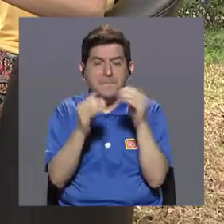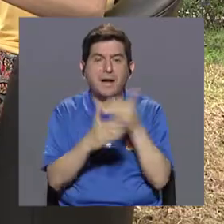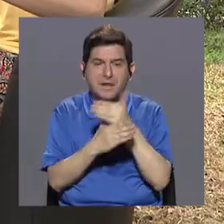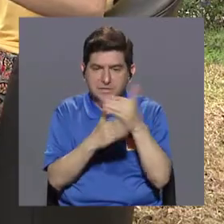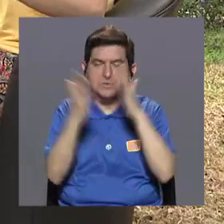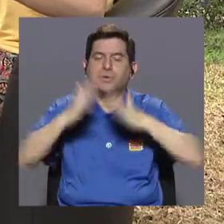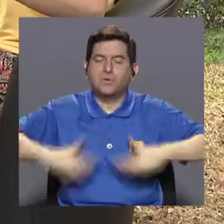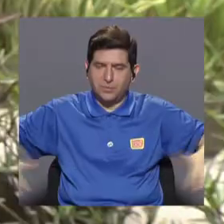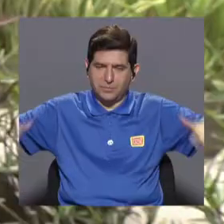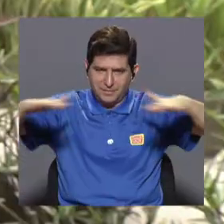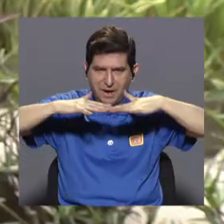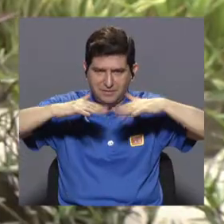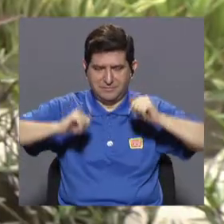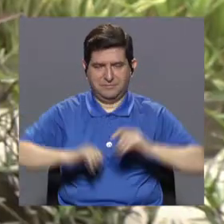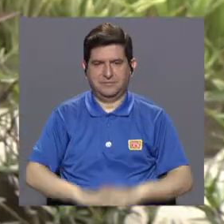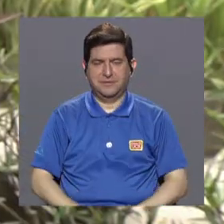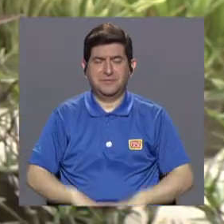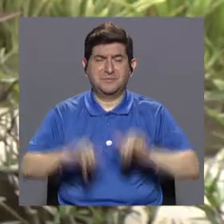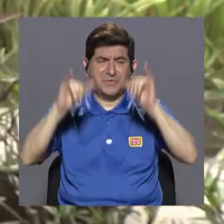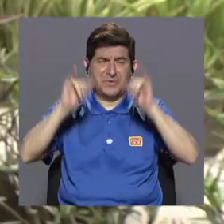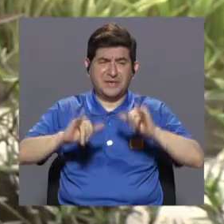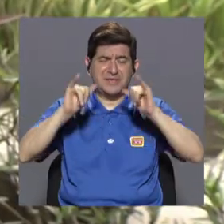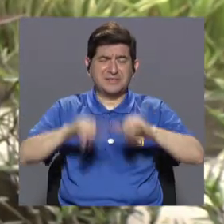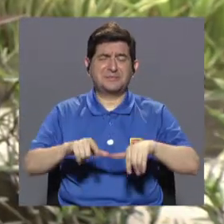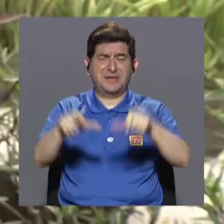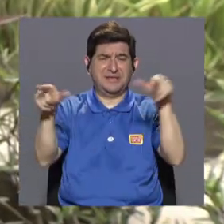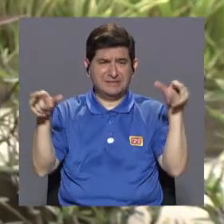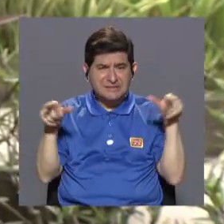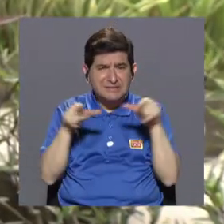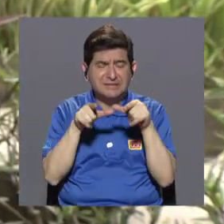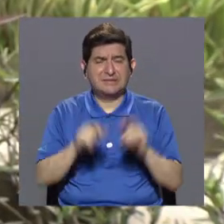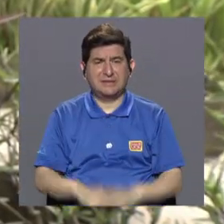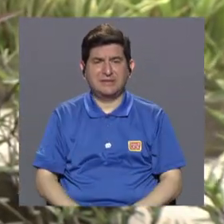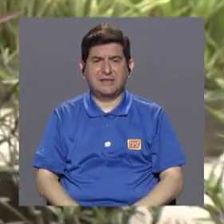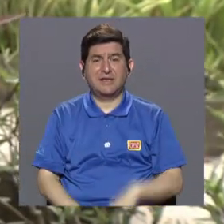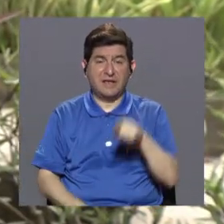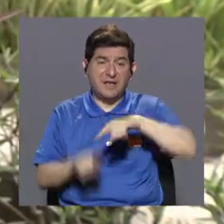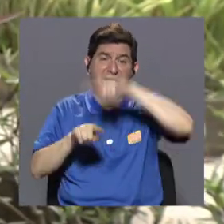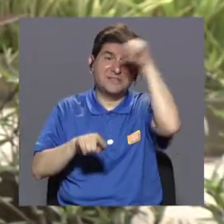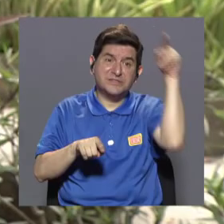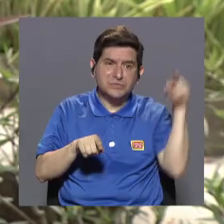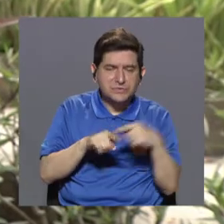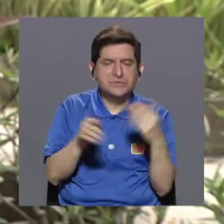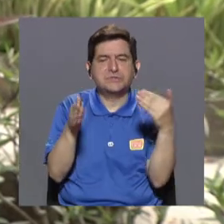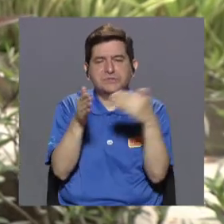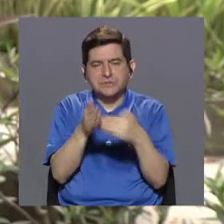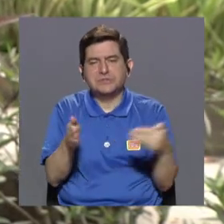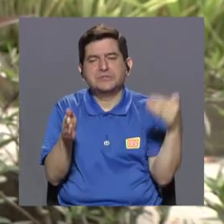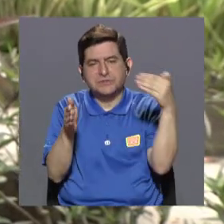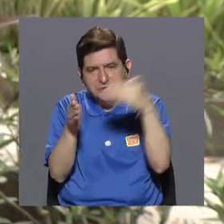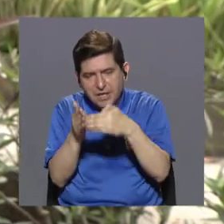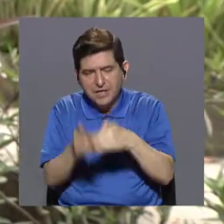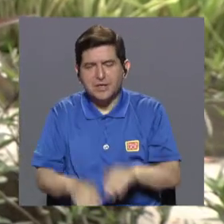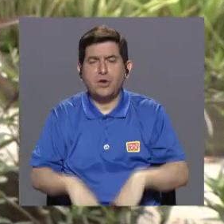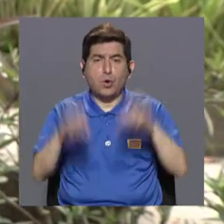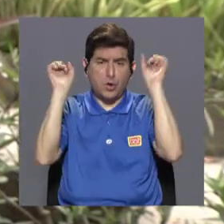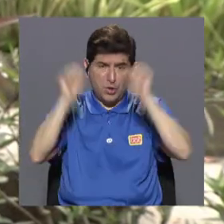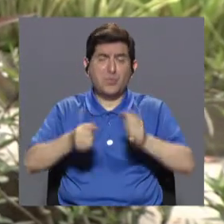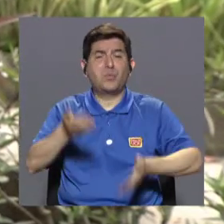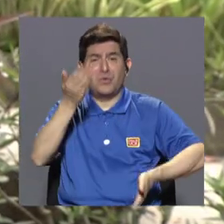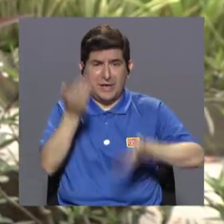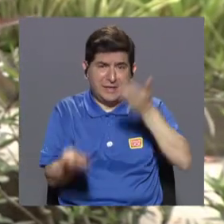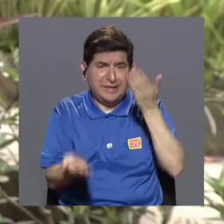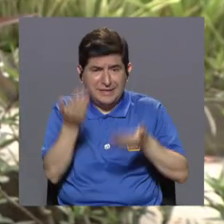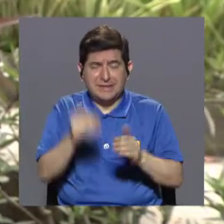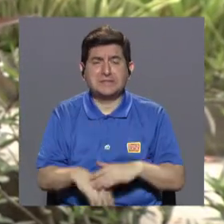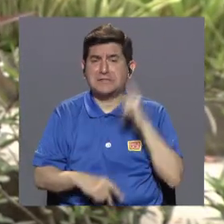el ambiente, ¿verdad? Porque entonces se mantienen en el mismo lugar y entonces es como un ciclo, ¿verdad? Como un círculo vicioso, y sí